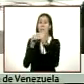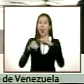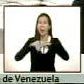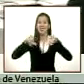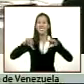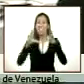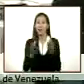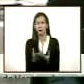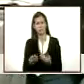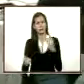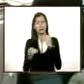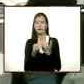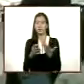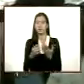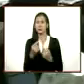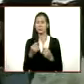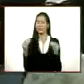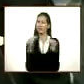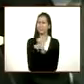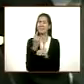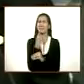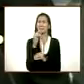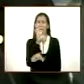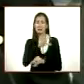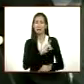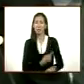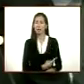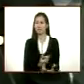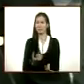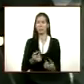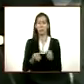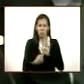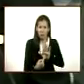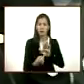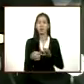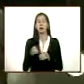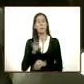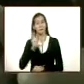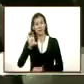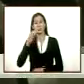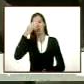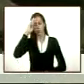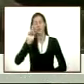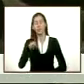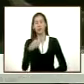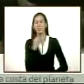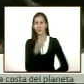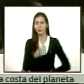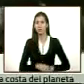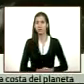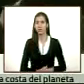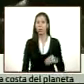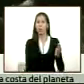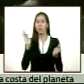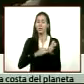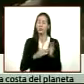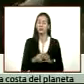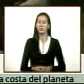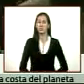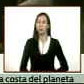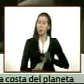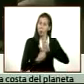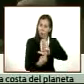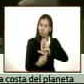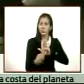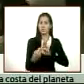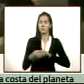este. Las incoherencias de los llamados países desarrollados también fueron develadas por la representación de Cuba. Una vez más quedó en